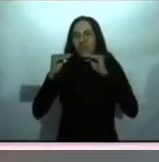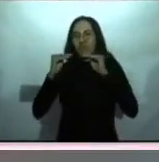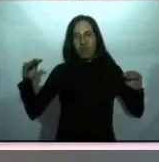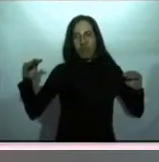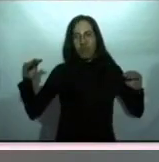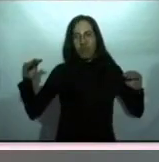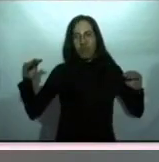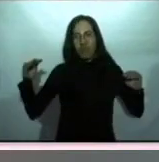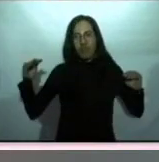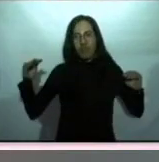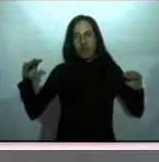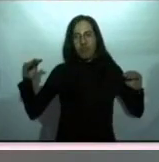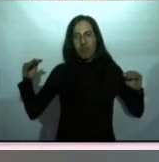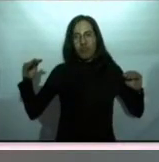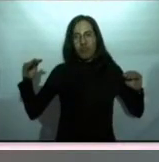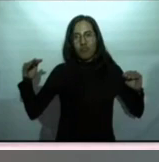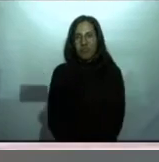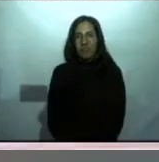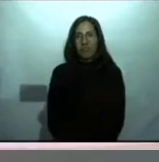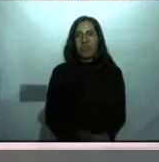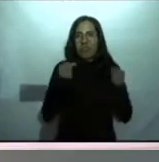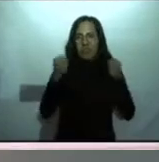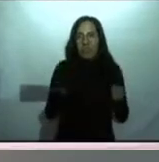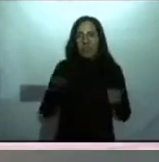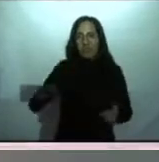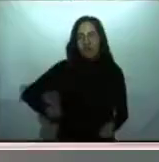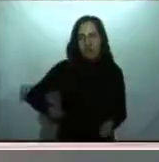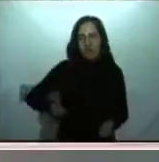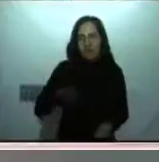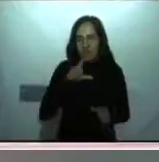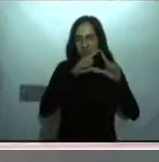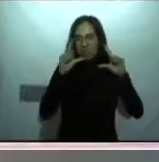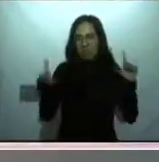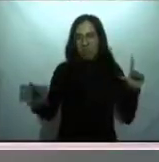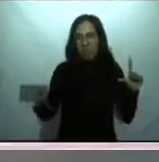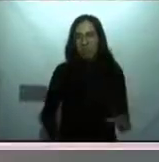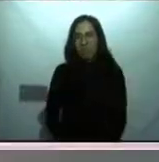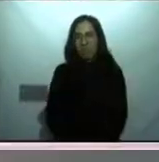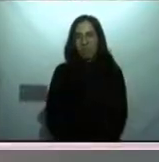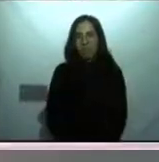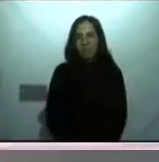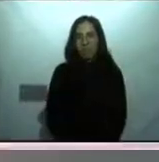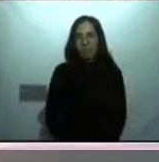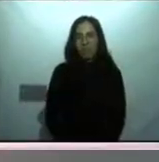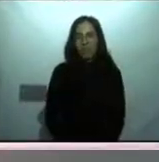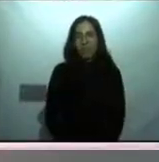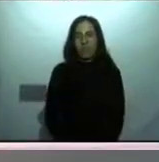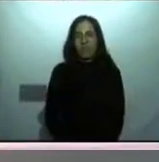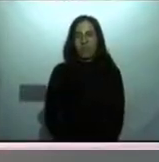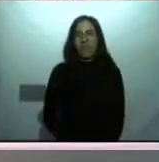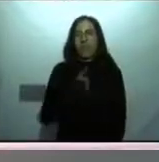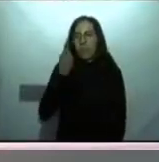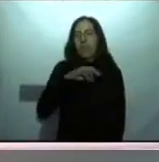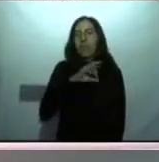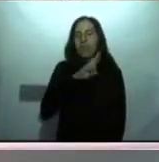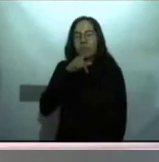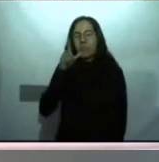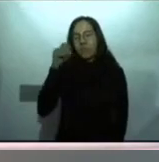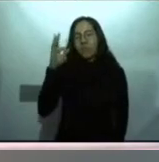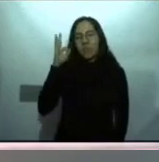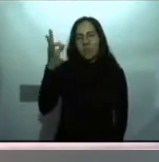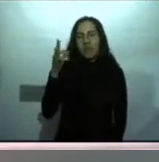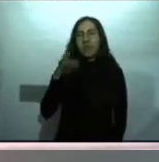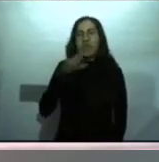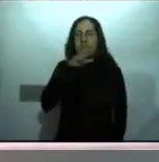por el Instituto Mexicano del Seguro Social. En pocas palabras, mejores salarios para los maestros y para las maestras